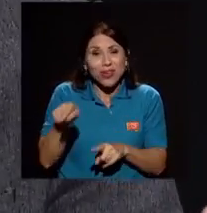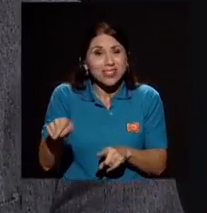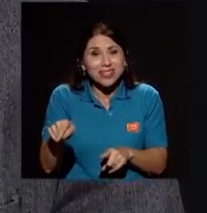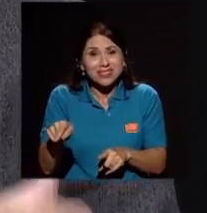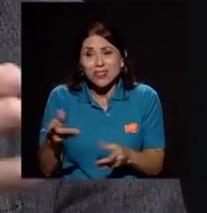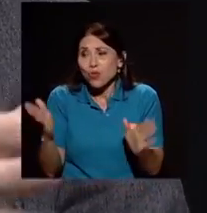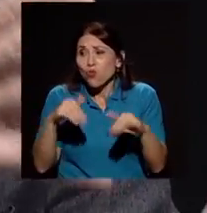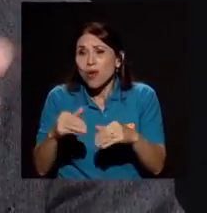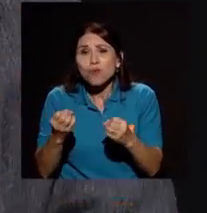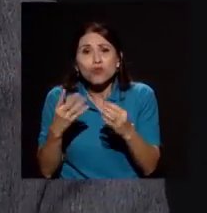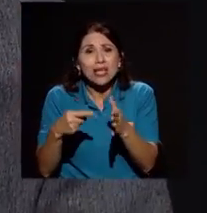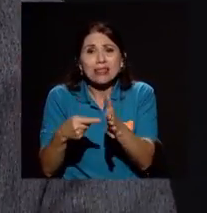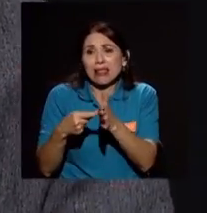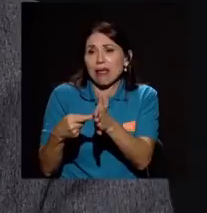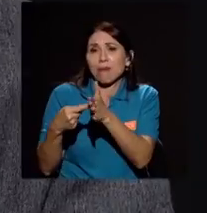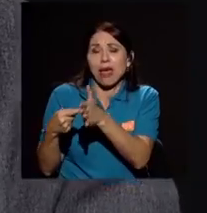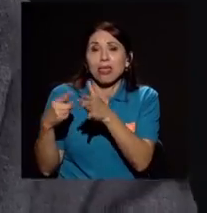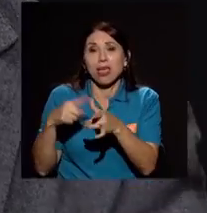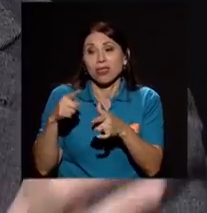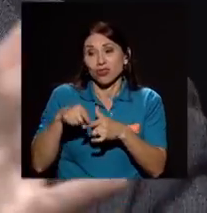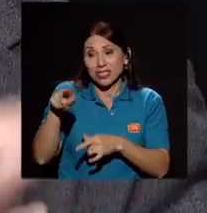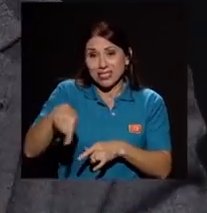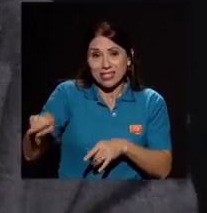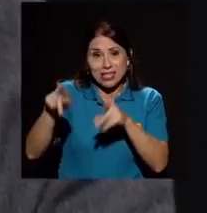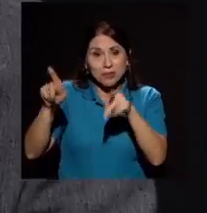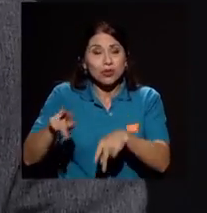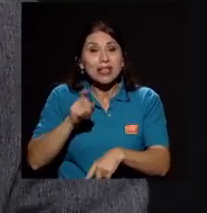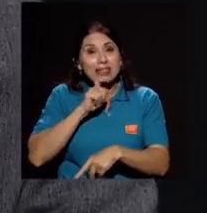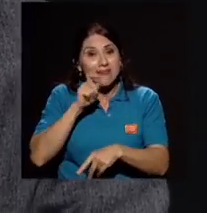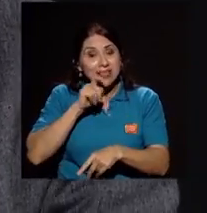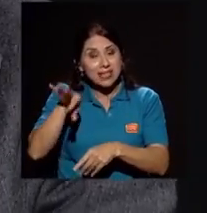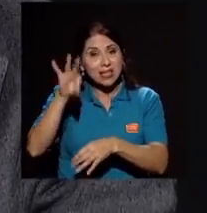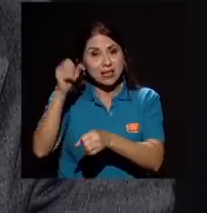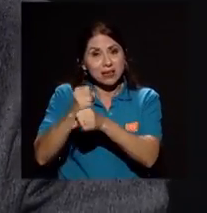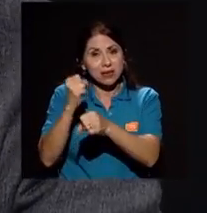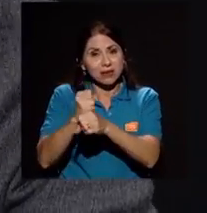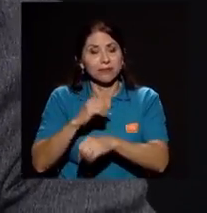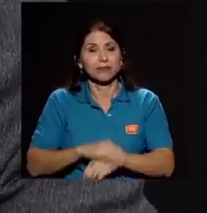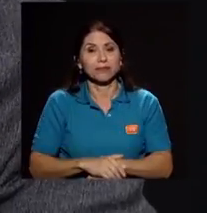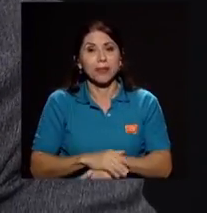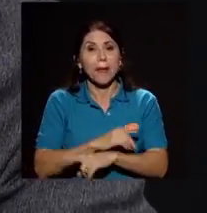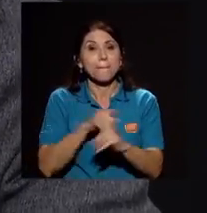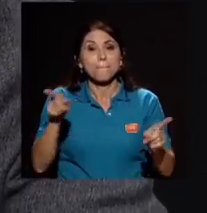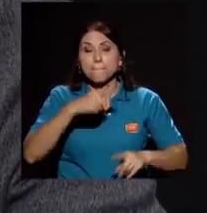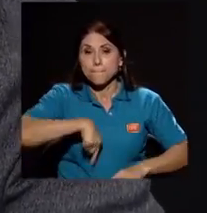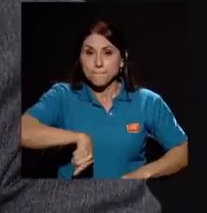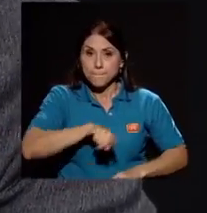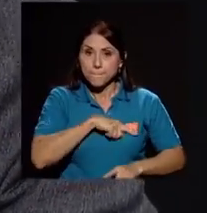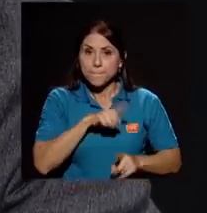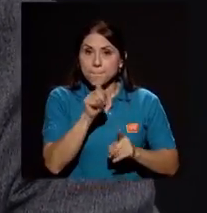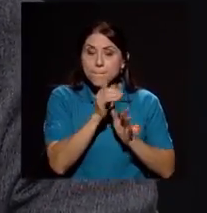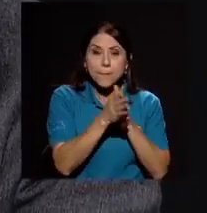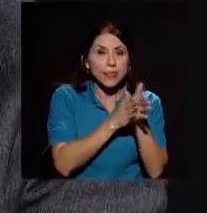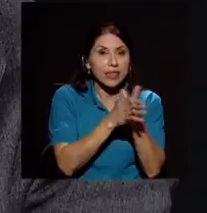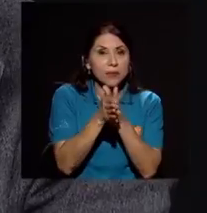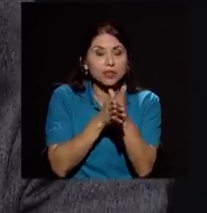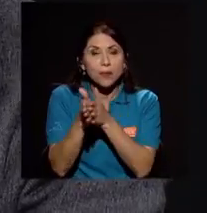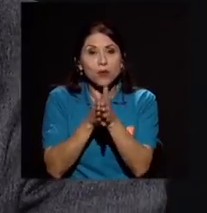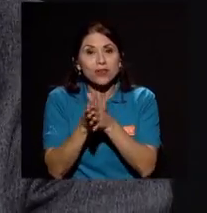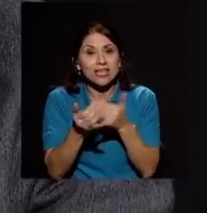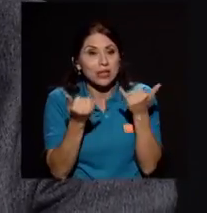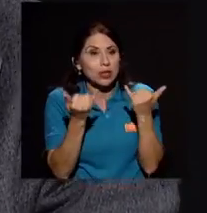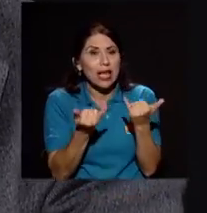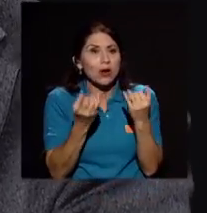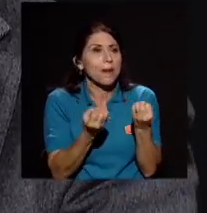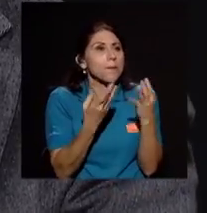entonces algunas de esas personas les cuesta colocarse en el mercado laboral pero estamos desaprovechando una altísima demanda que viene